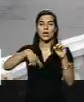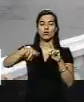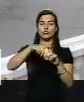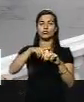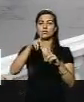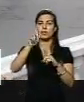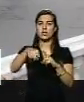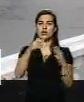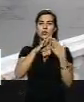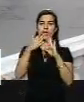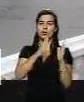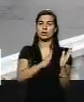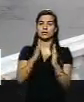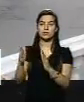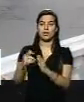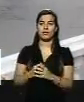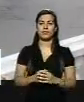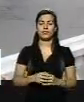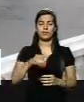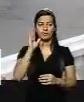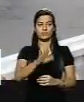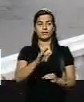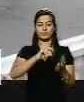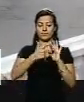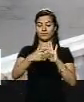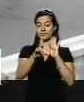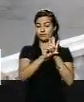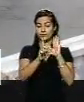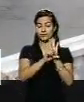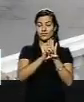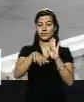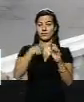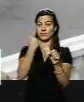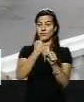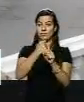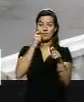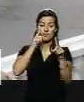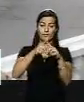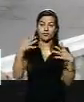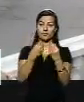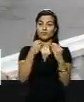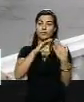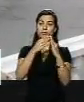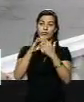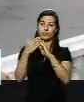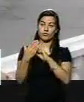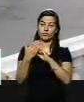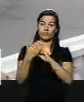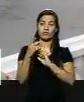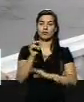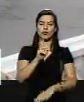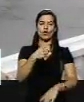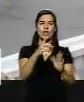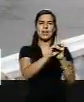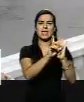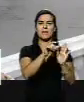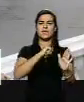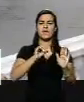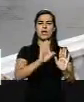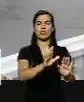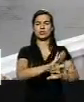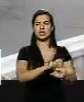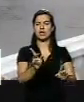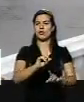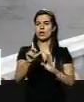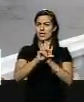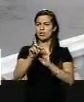las comunidades organizadas. De esto se trata de que la ley trabaje en función con las comunidades, no solamente sean leyes para los medios privados, sino para